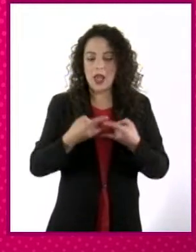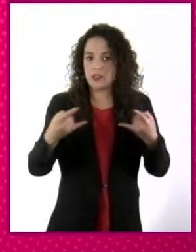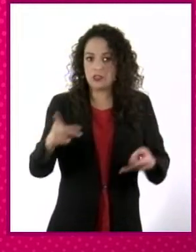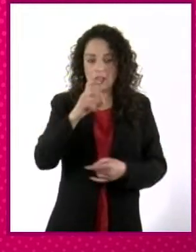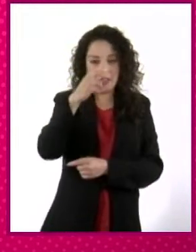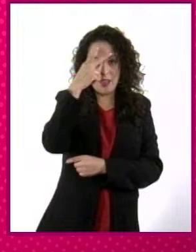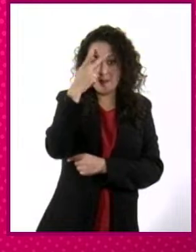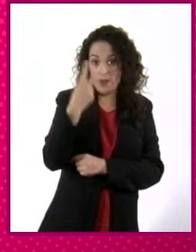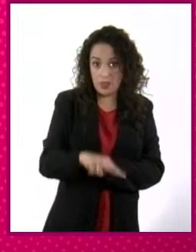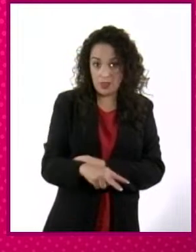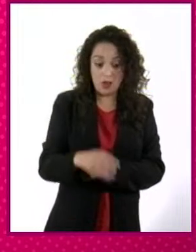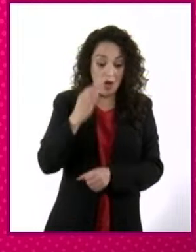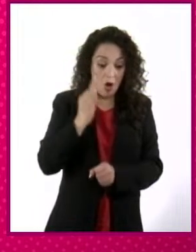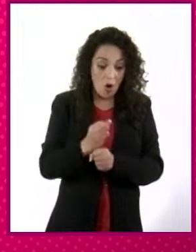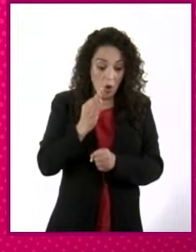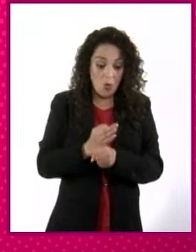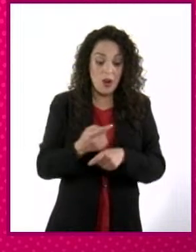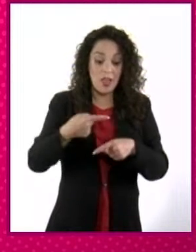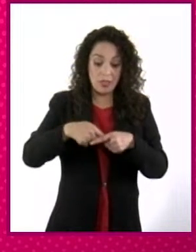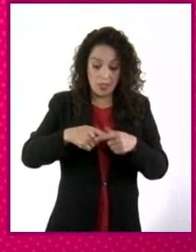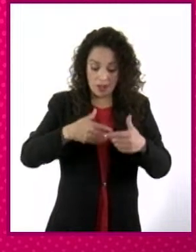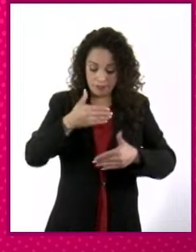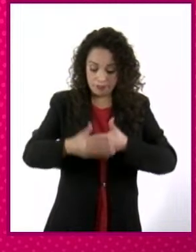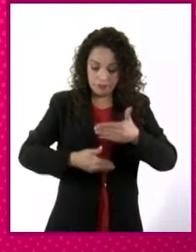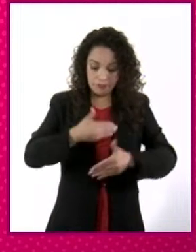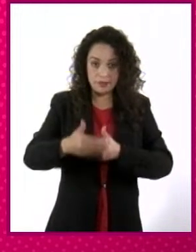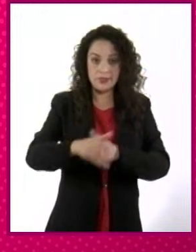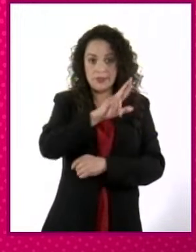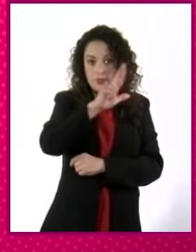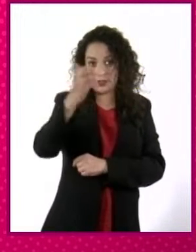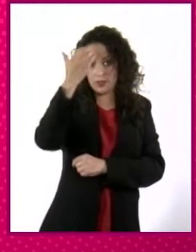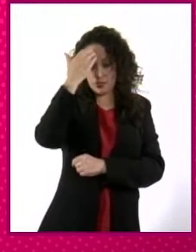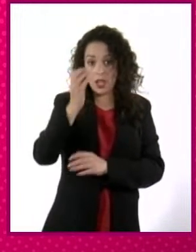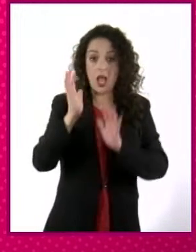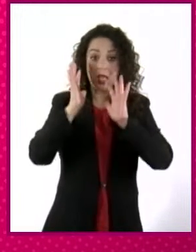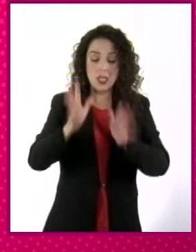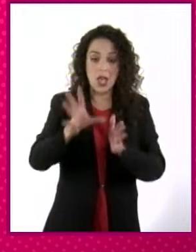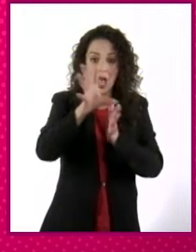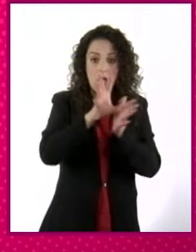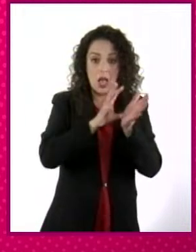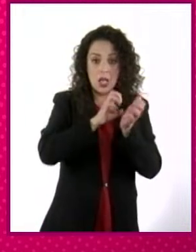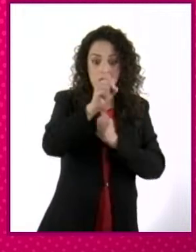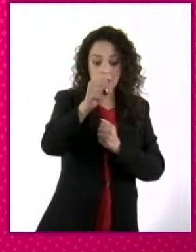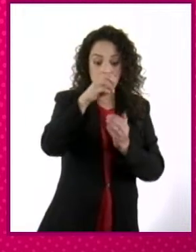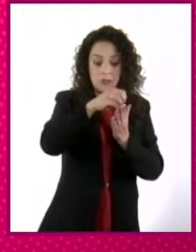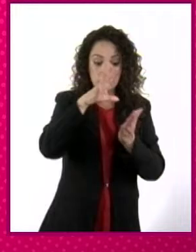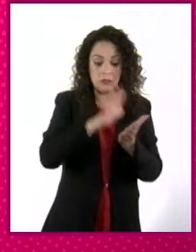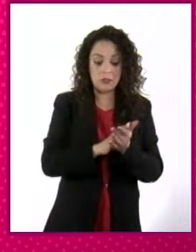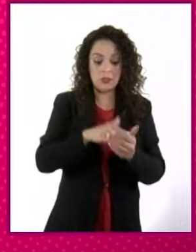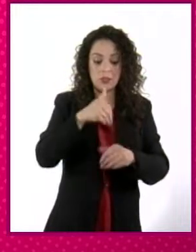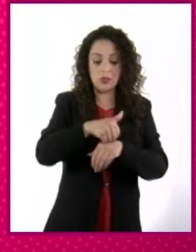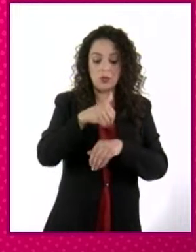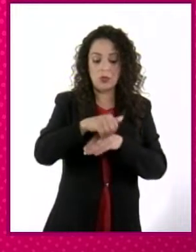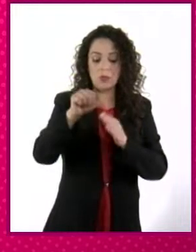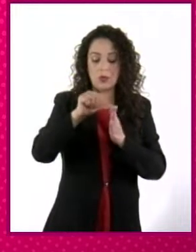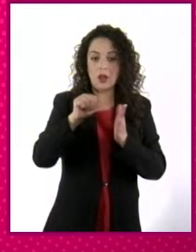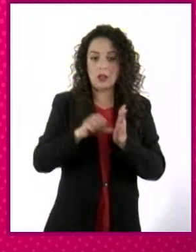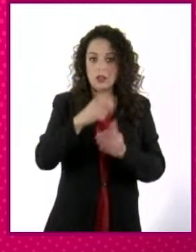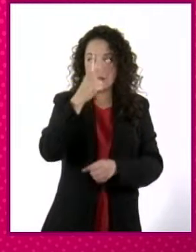de reconocimiento, han sido reconocidos por la Constitución en el artículo 2